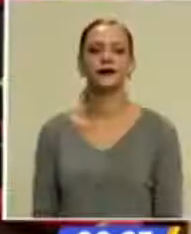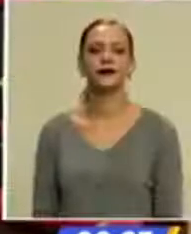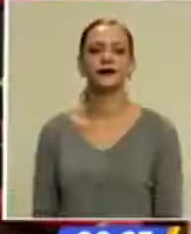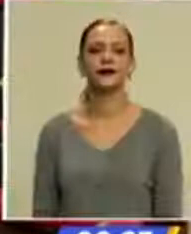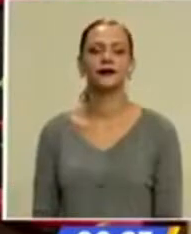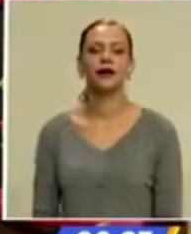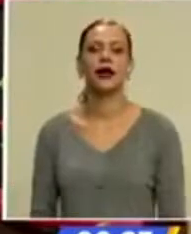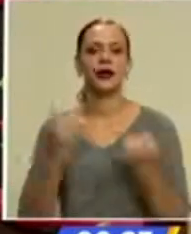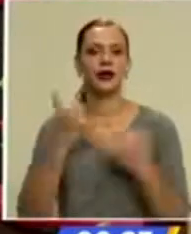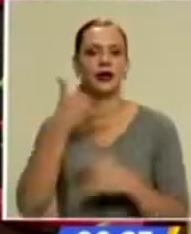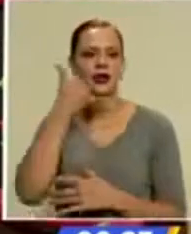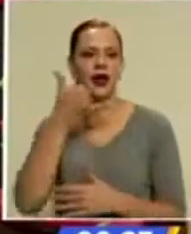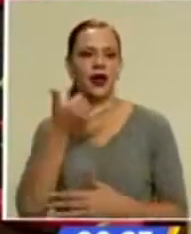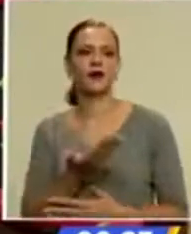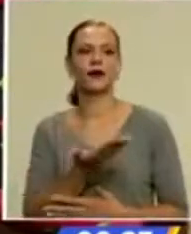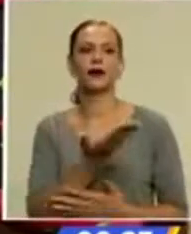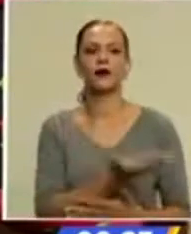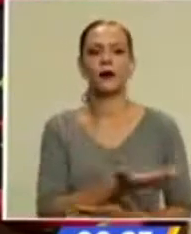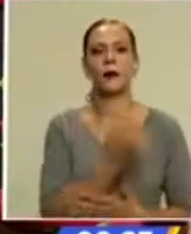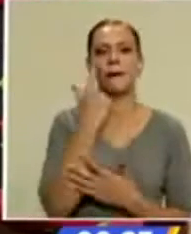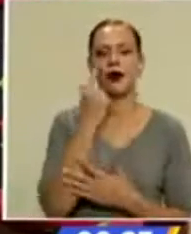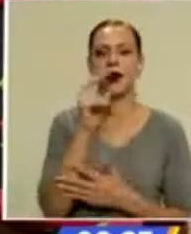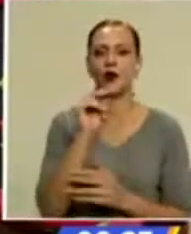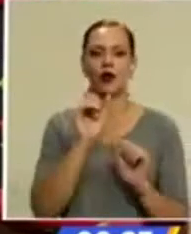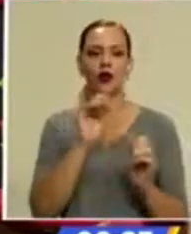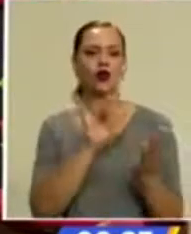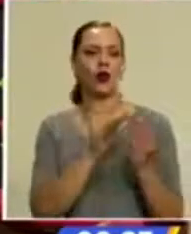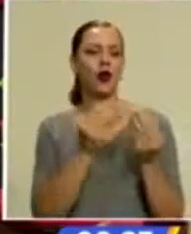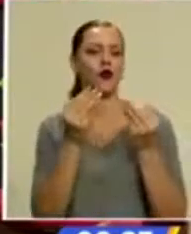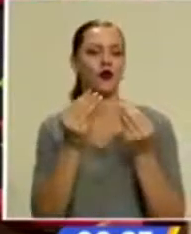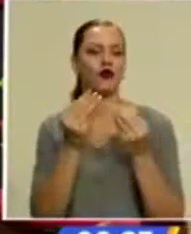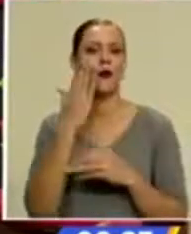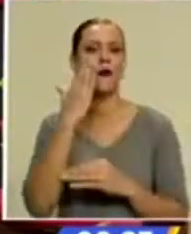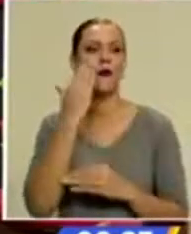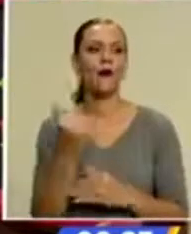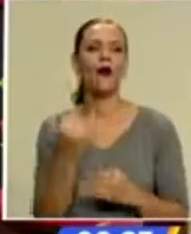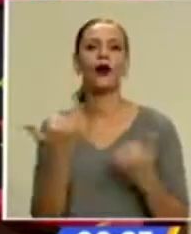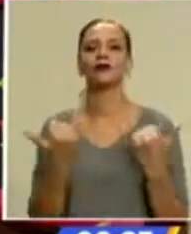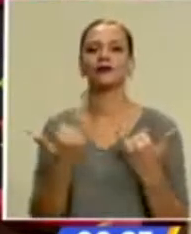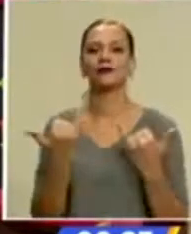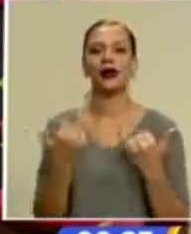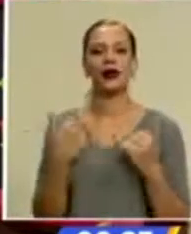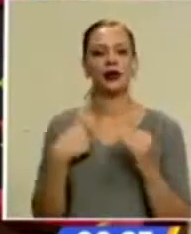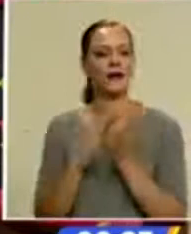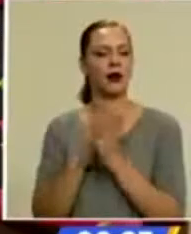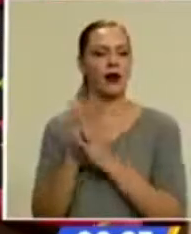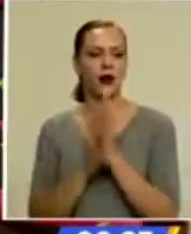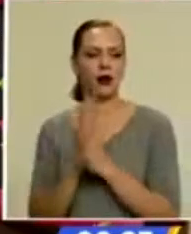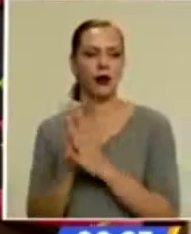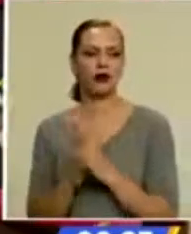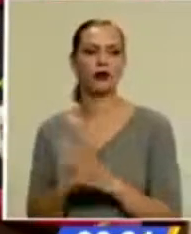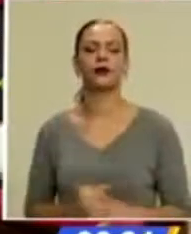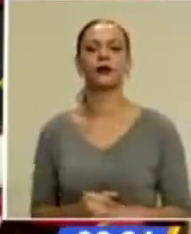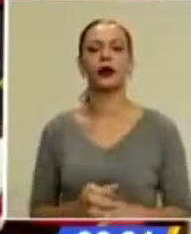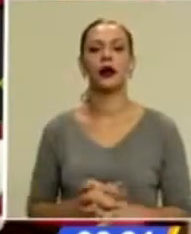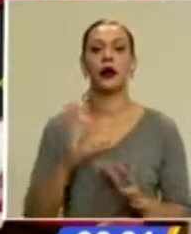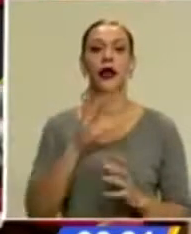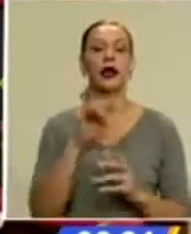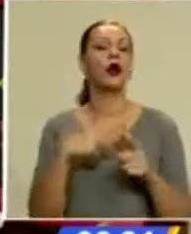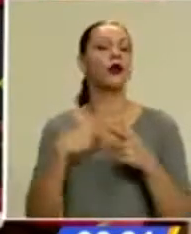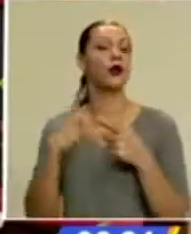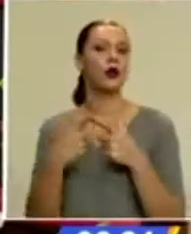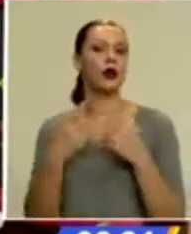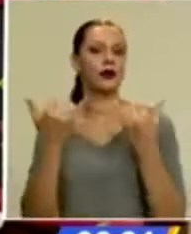Voy a poner el teléfono por aquí para no tener que tocarlo mucho porque ya me lavé las manos. Y